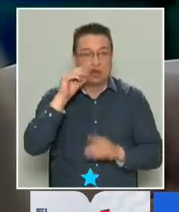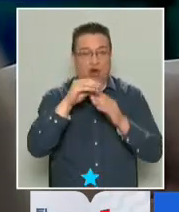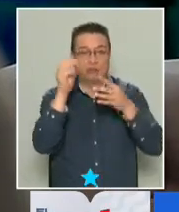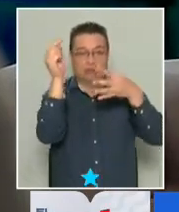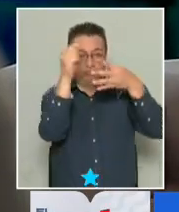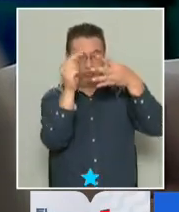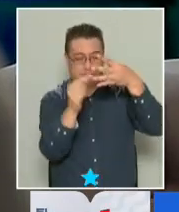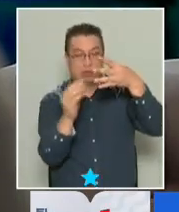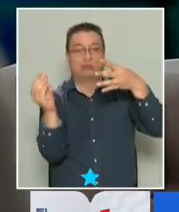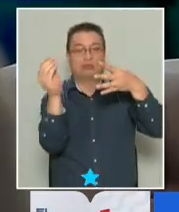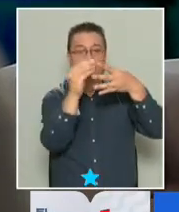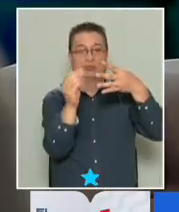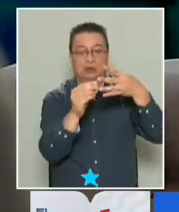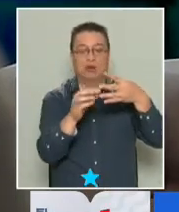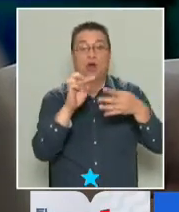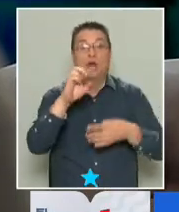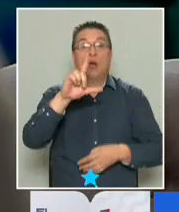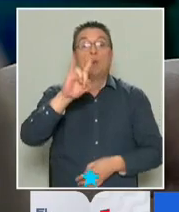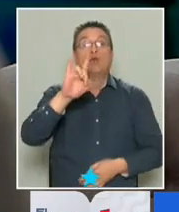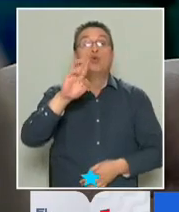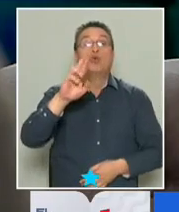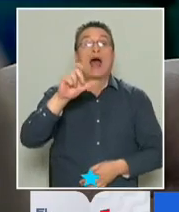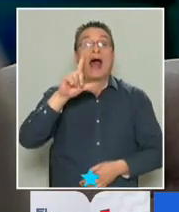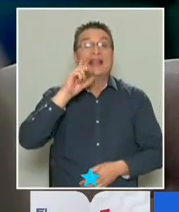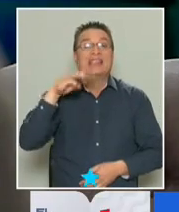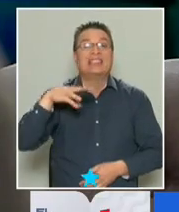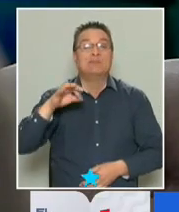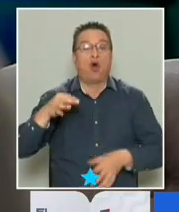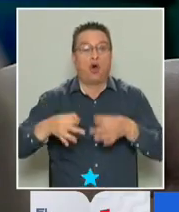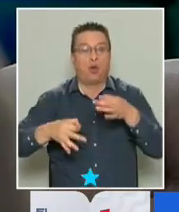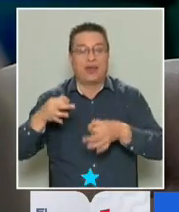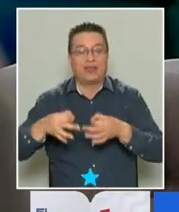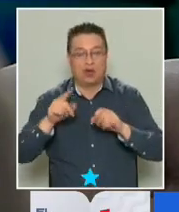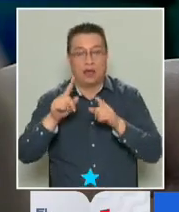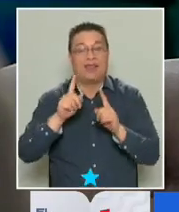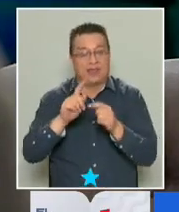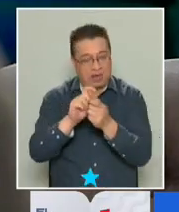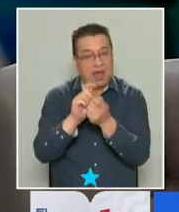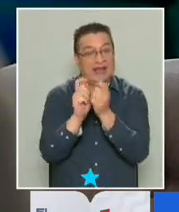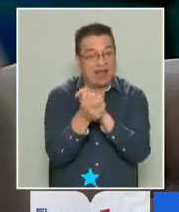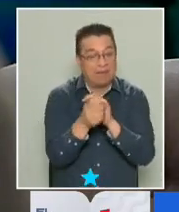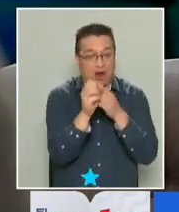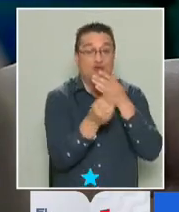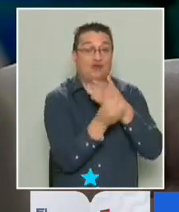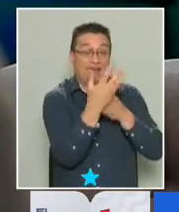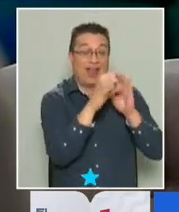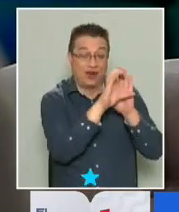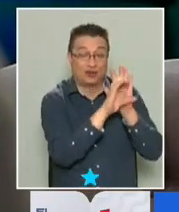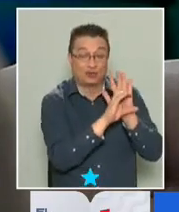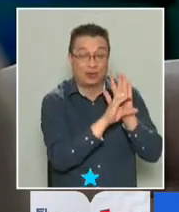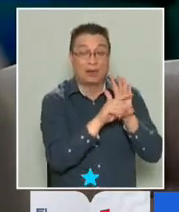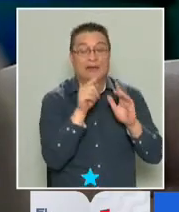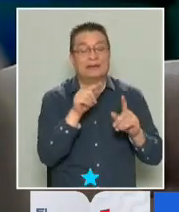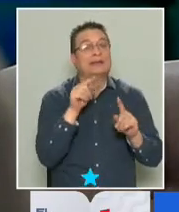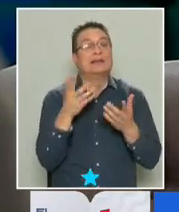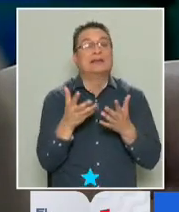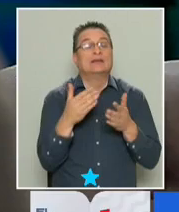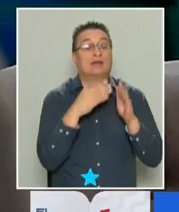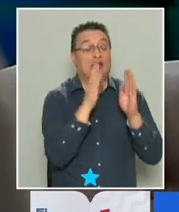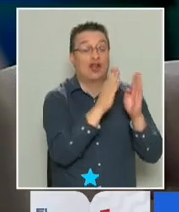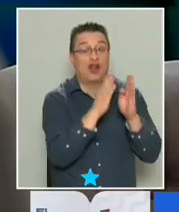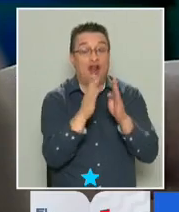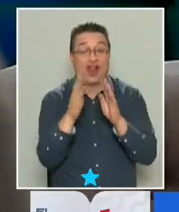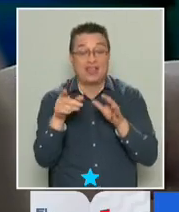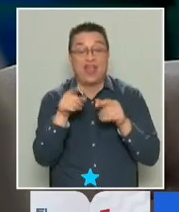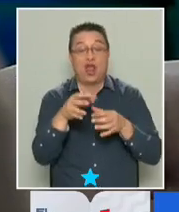principios el pluralismo jurídico yo creo que lo que va a cambiar probablemente en esta nueva constitución es el hecho de que el ordenamiento jurídico